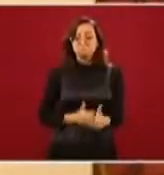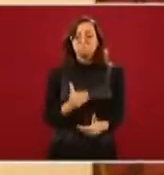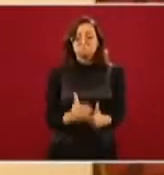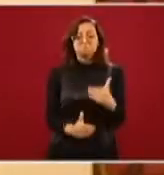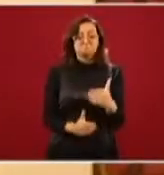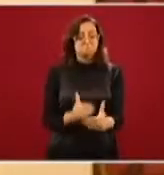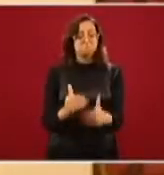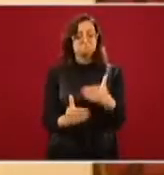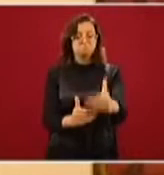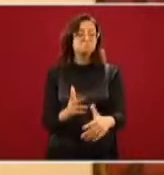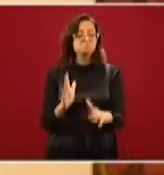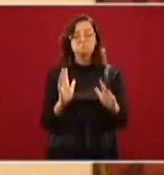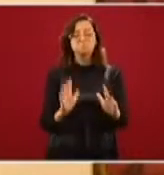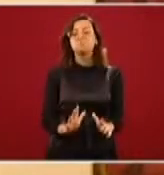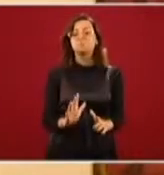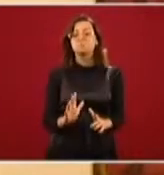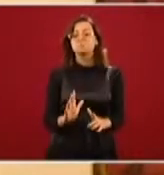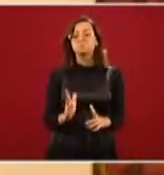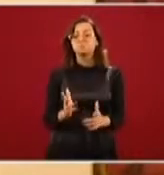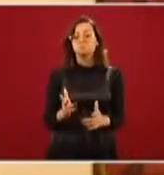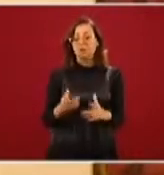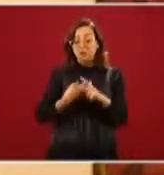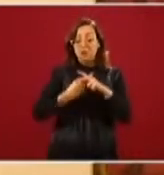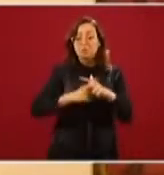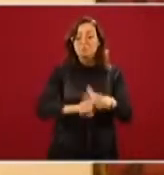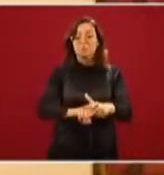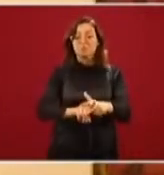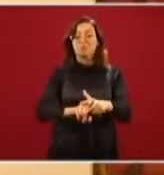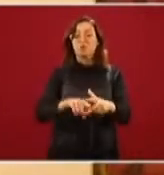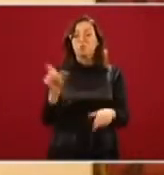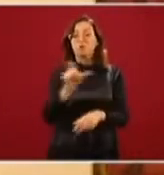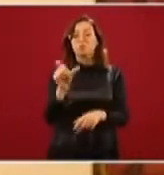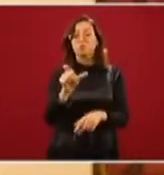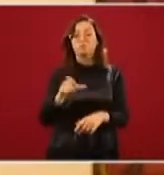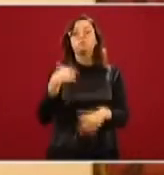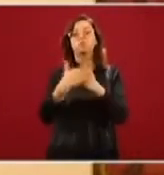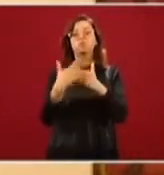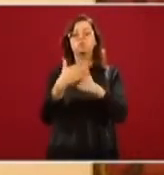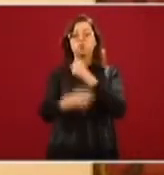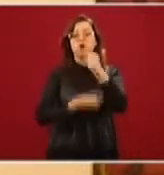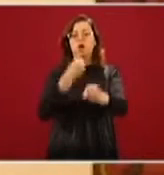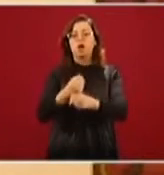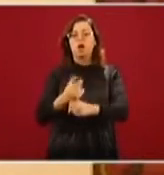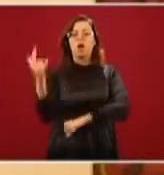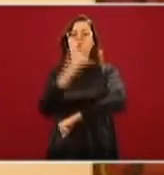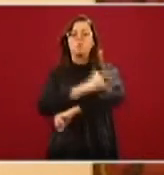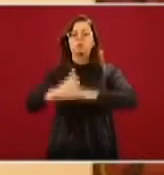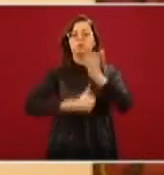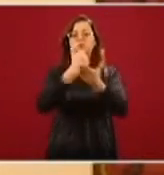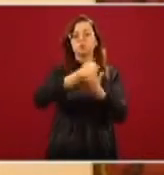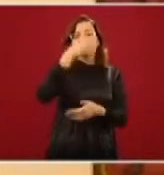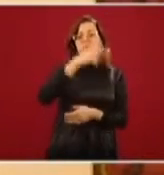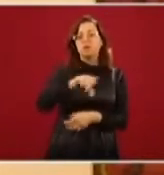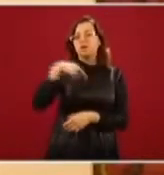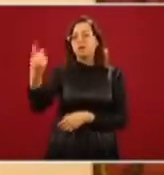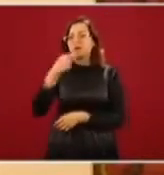en marcha y tendremos el diseño en operación ya desde principios del año que entra para los aeropuertos de la Ciudad de México,